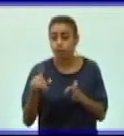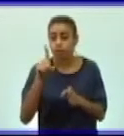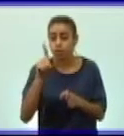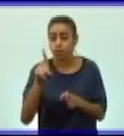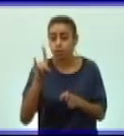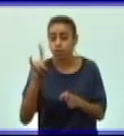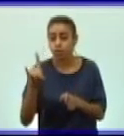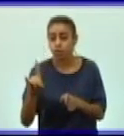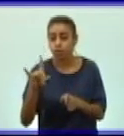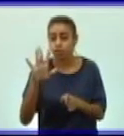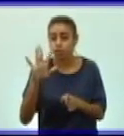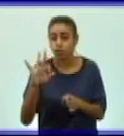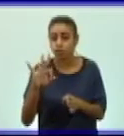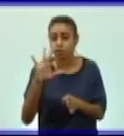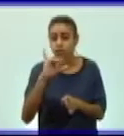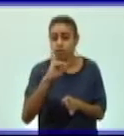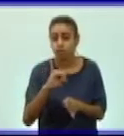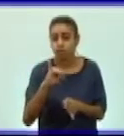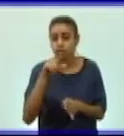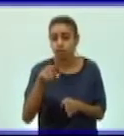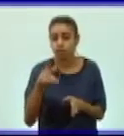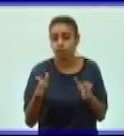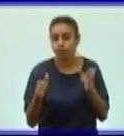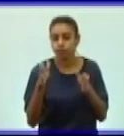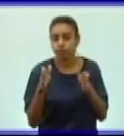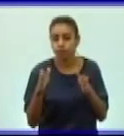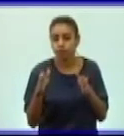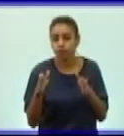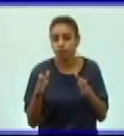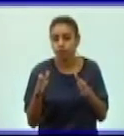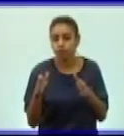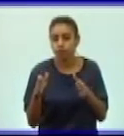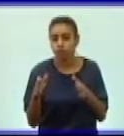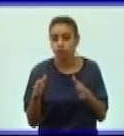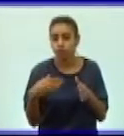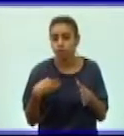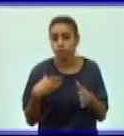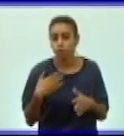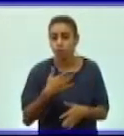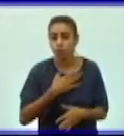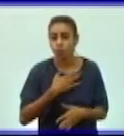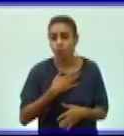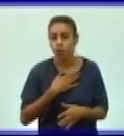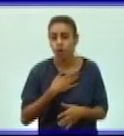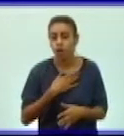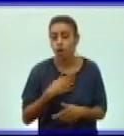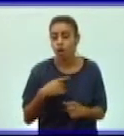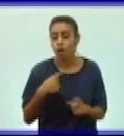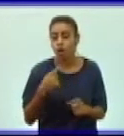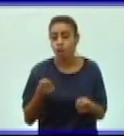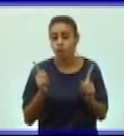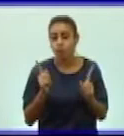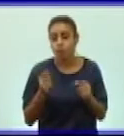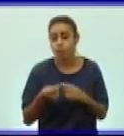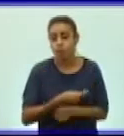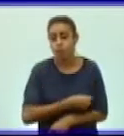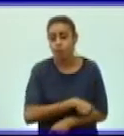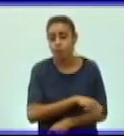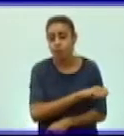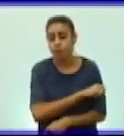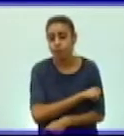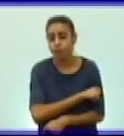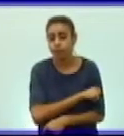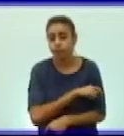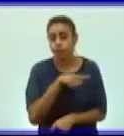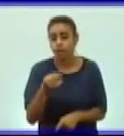1985-1987, una etapa de glasnost y democratización. Y cuando hablamos de glasnost, estamos hablando de un proceso de transparencia, de un